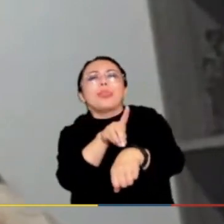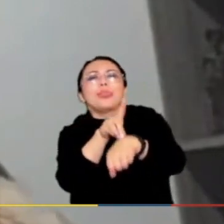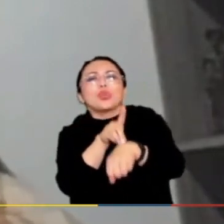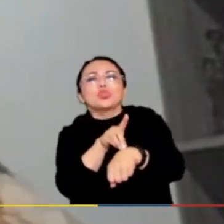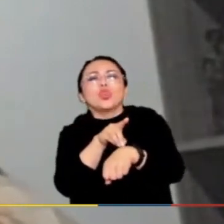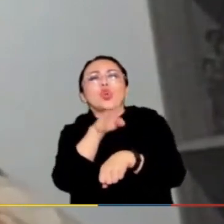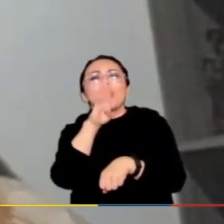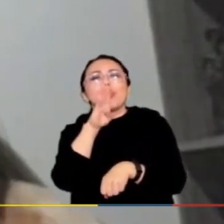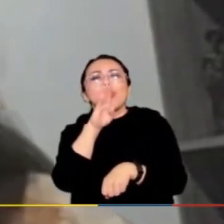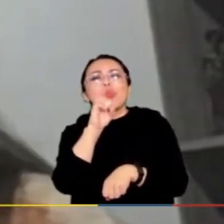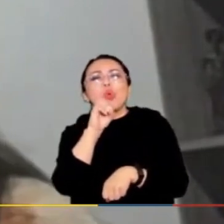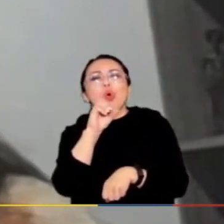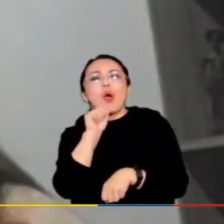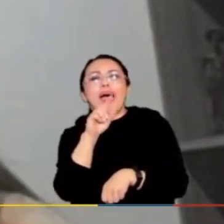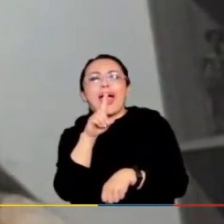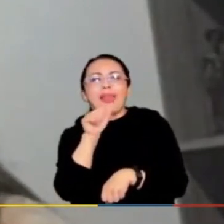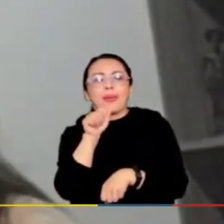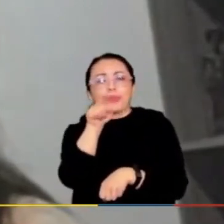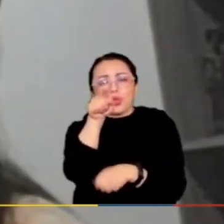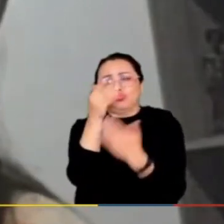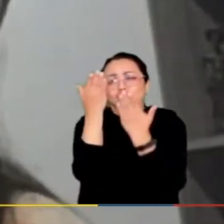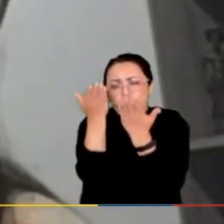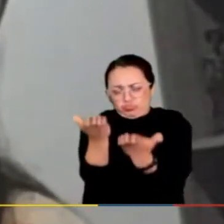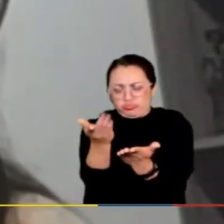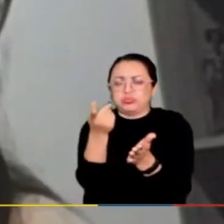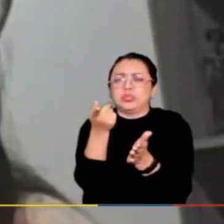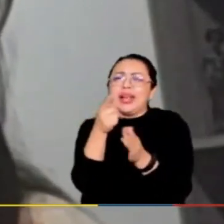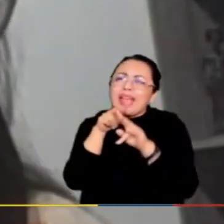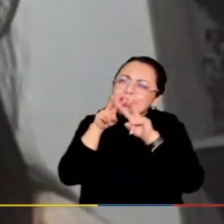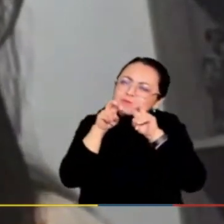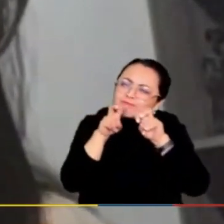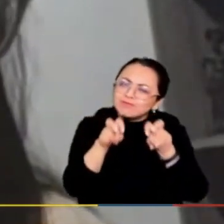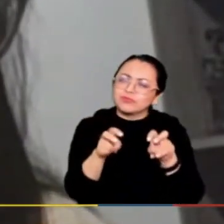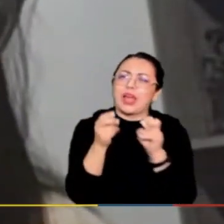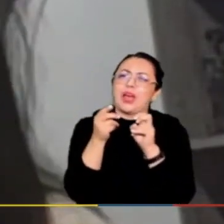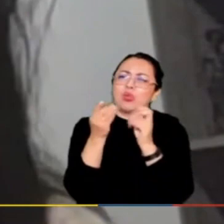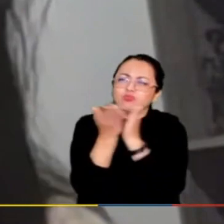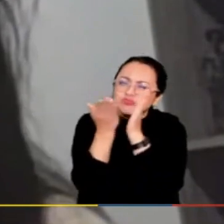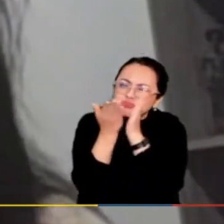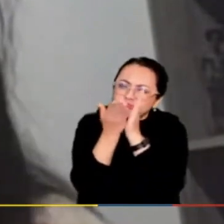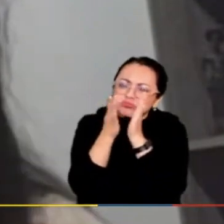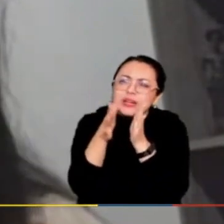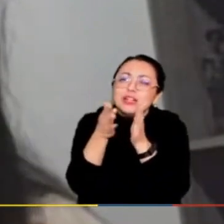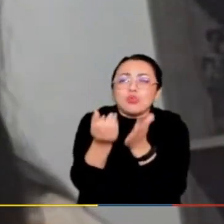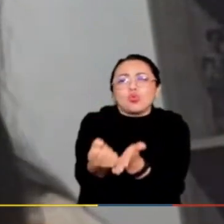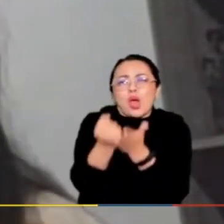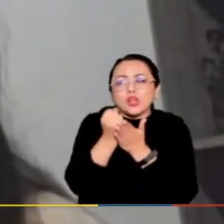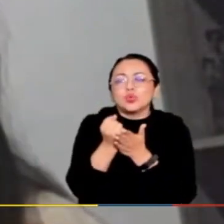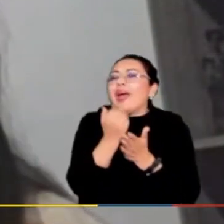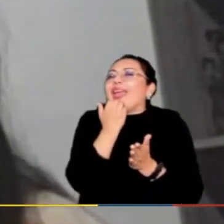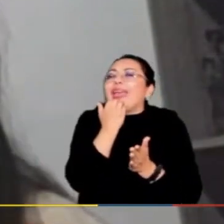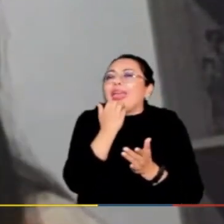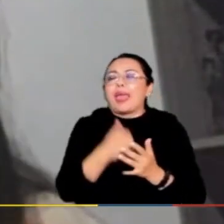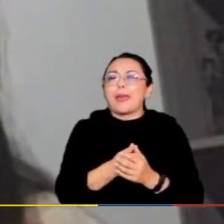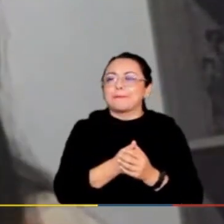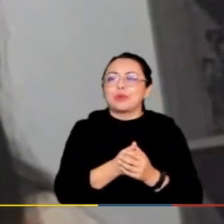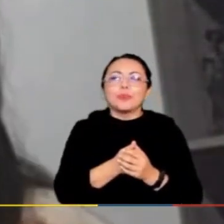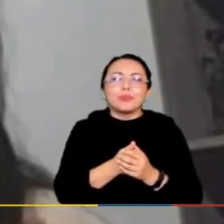su merced pues ha estudiado y nos ha colaborado en el día de hoy, si efectivamente no se presentaron